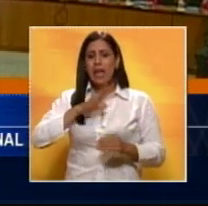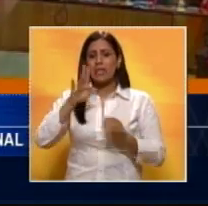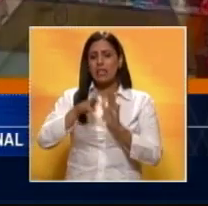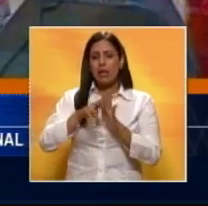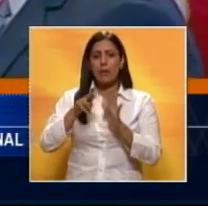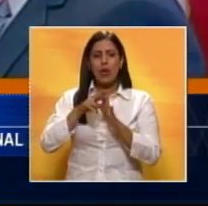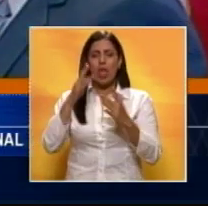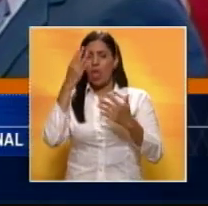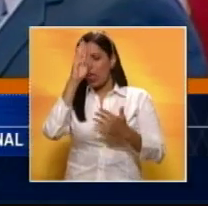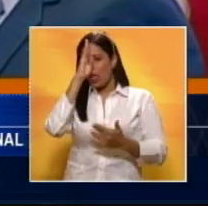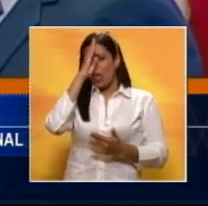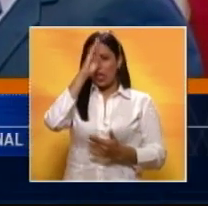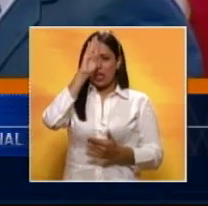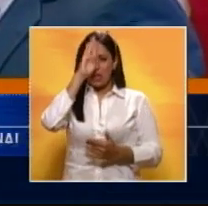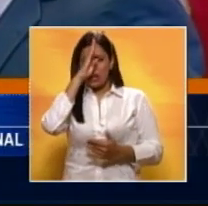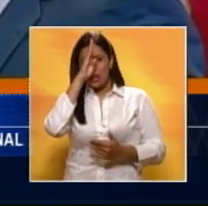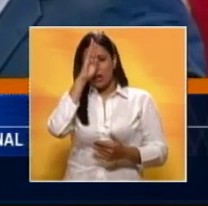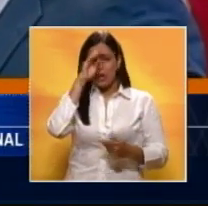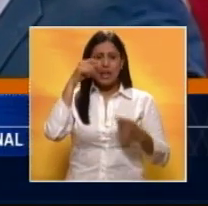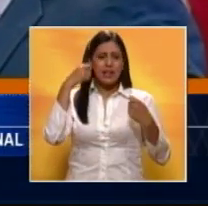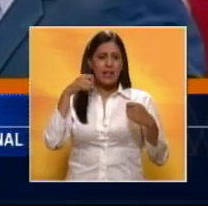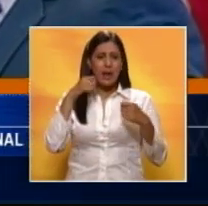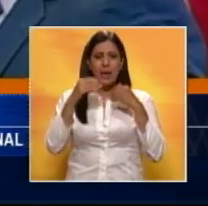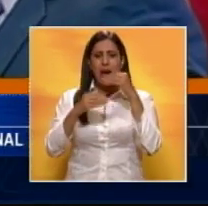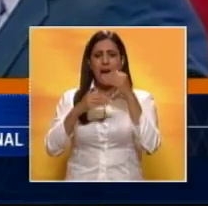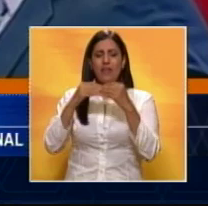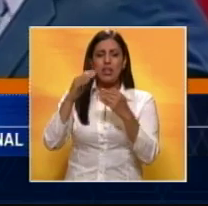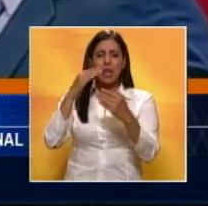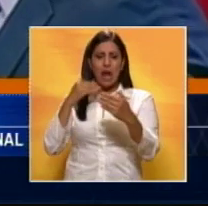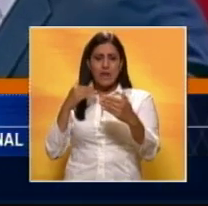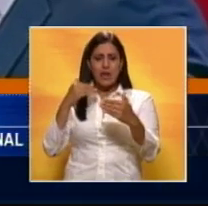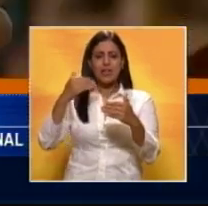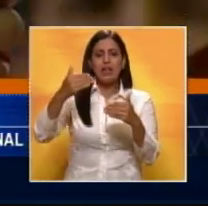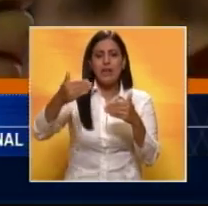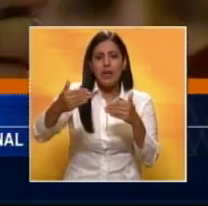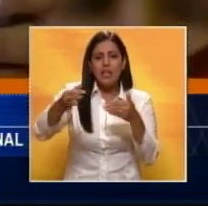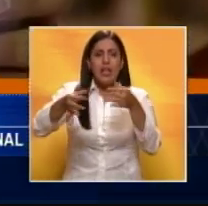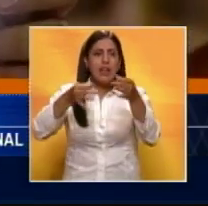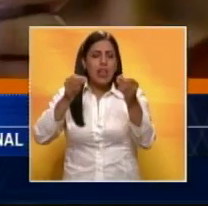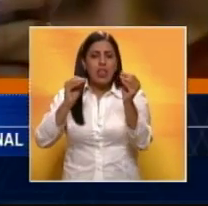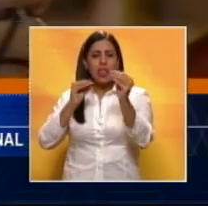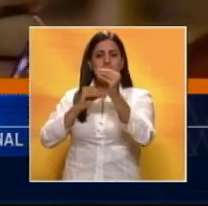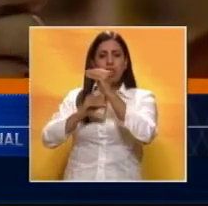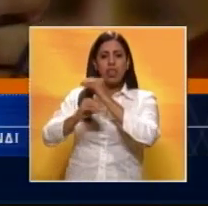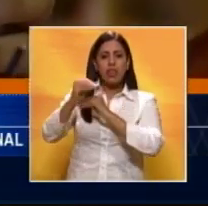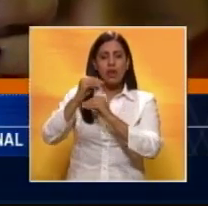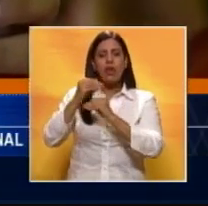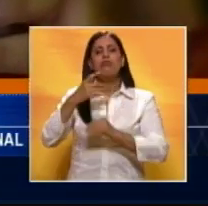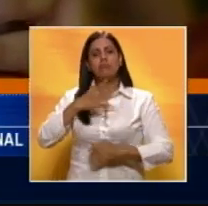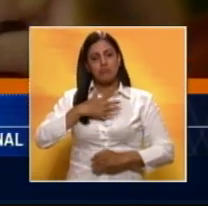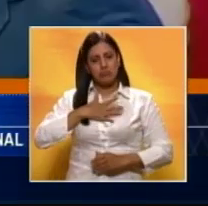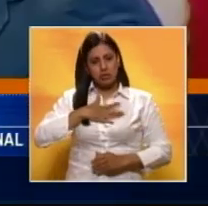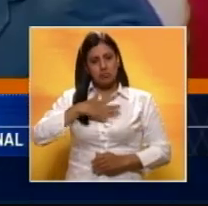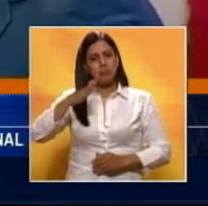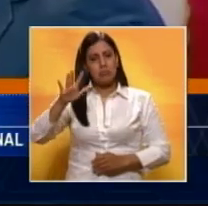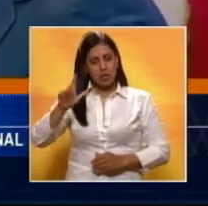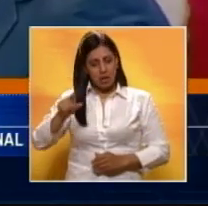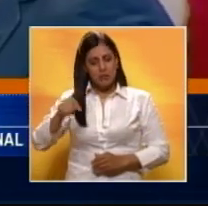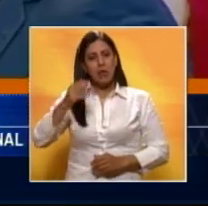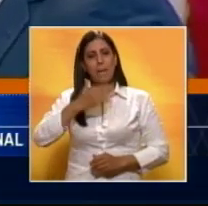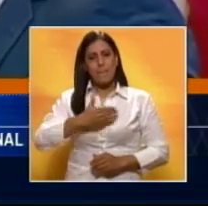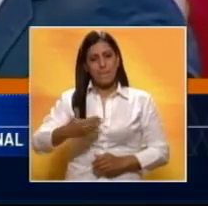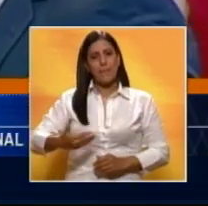constante bipolaridad de avances, retrocesos, decir, contradecirse, Yo también solicito,